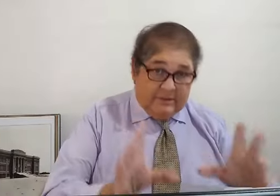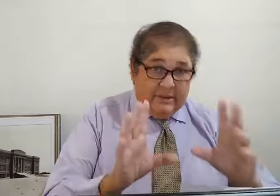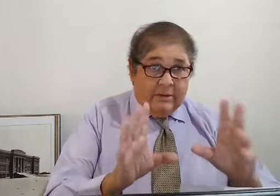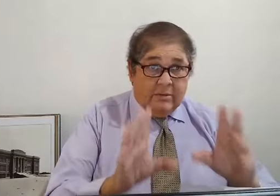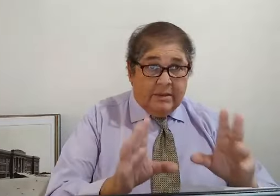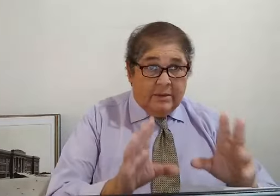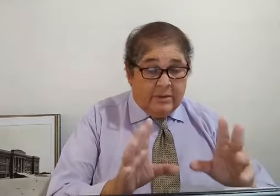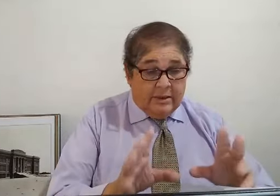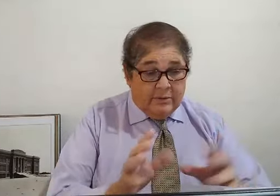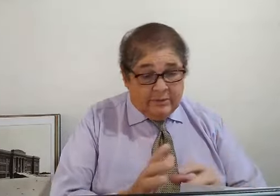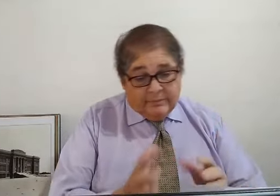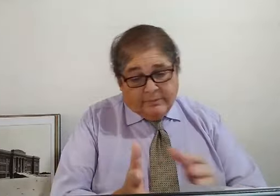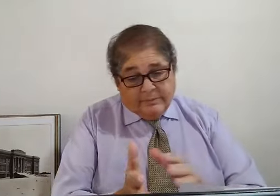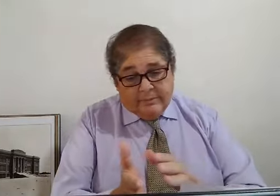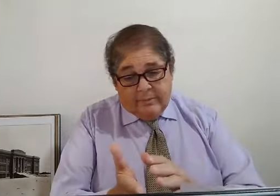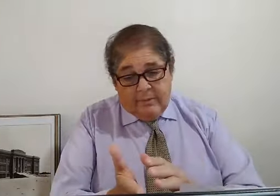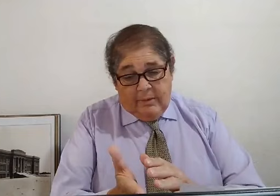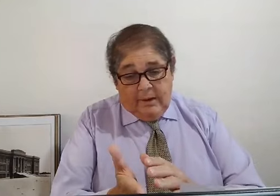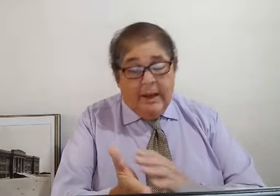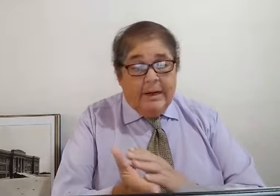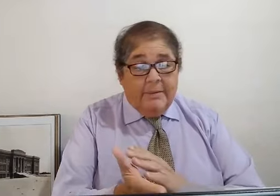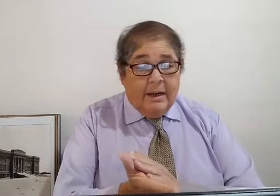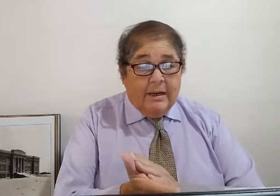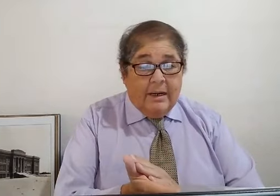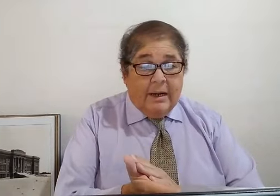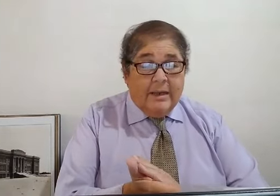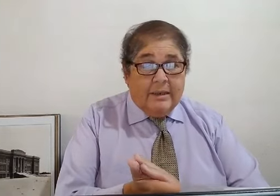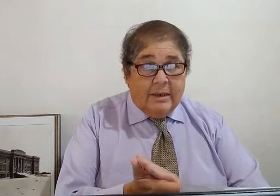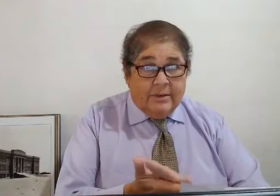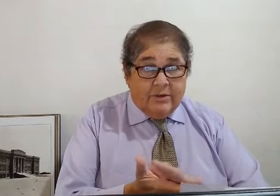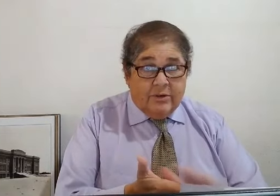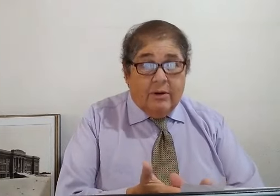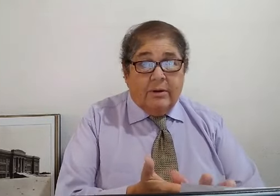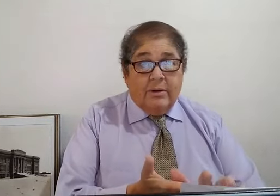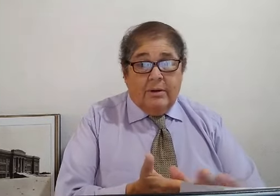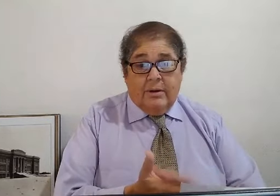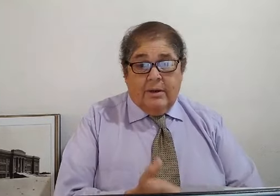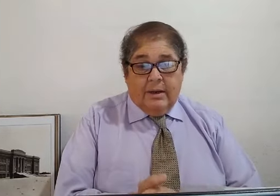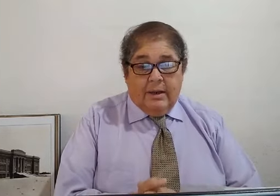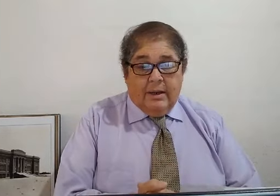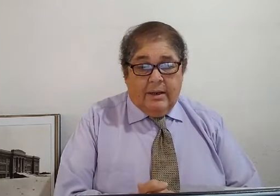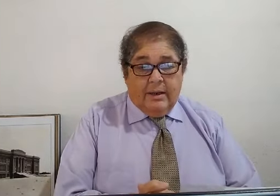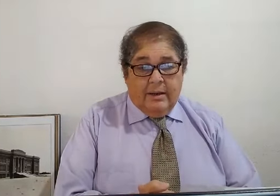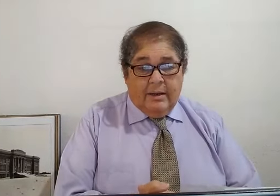ese es el argumento de ellos, eliminar la intervención